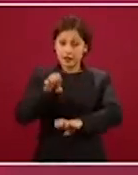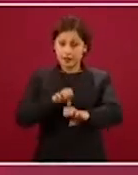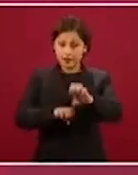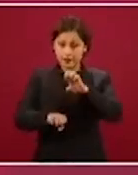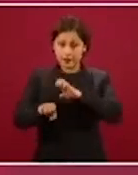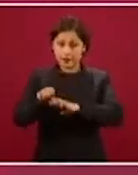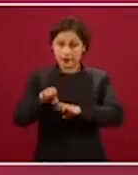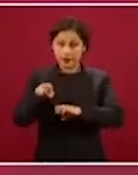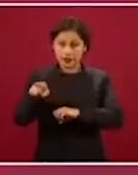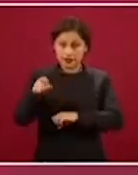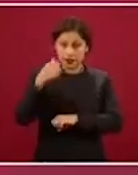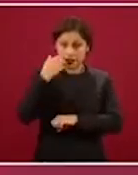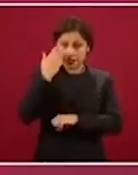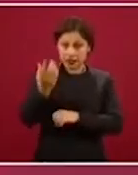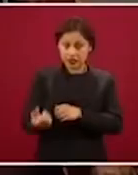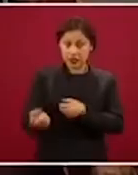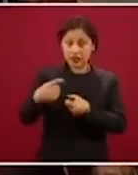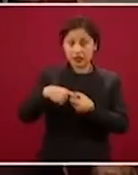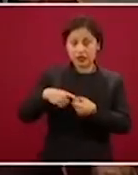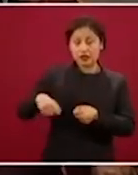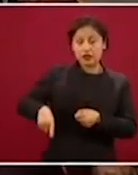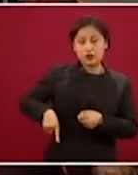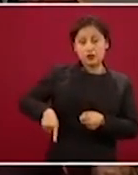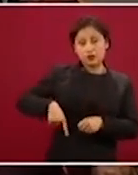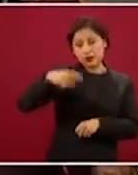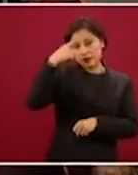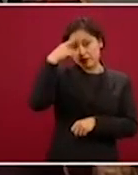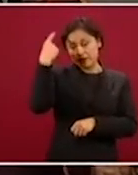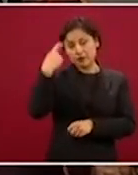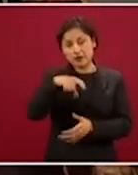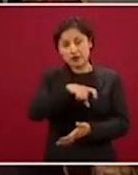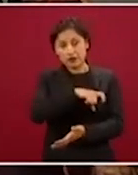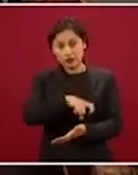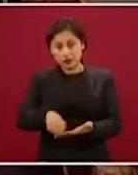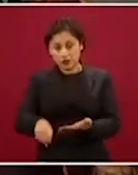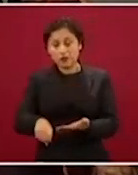por la Oficina de Inteligencia Financiera.